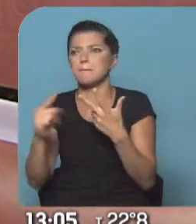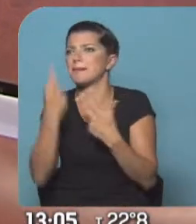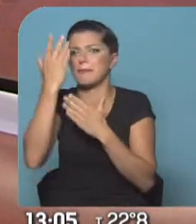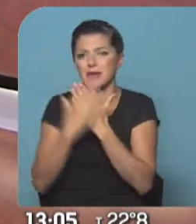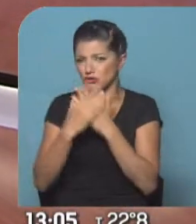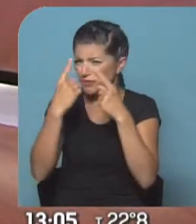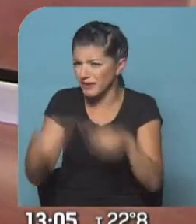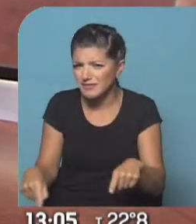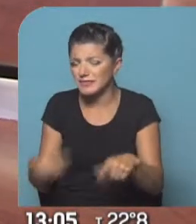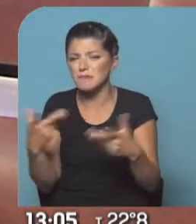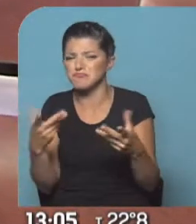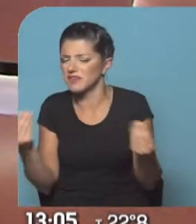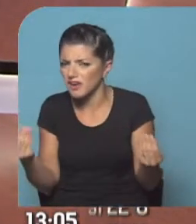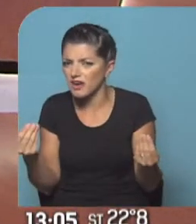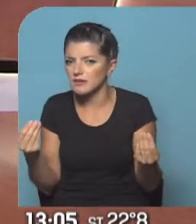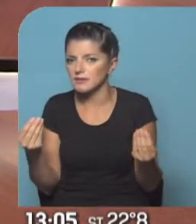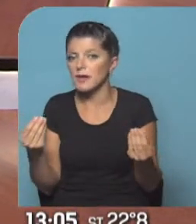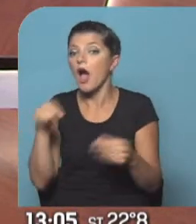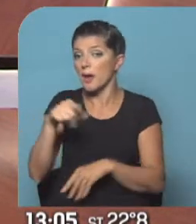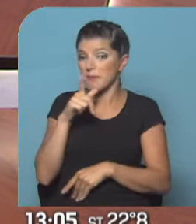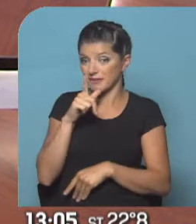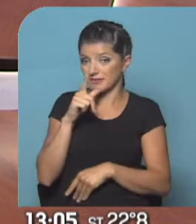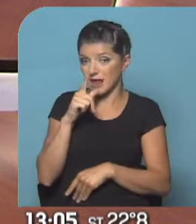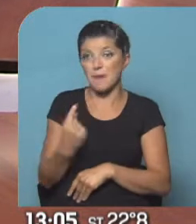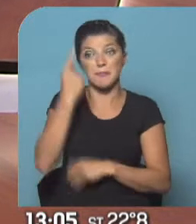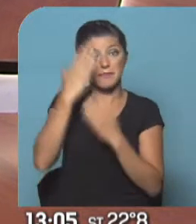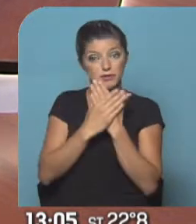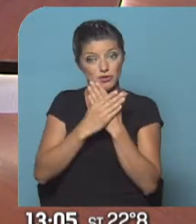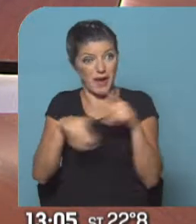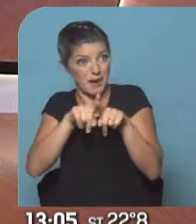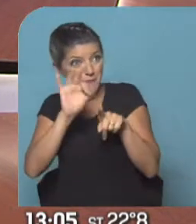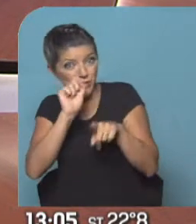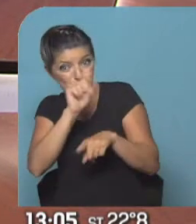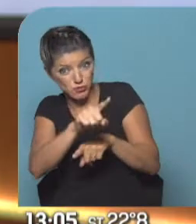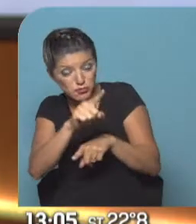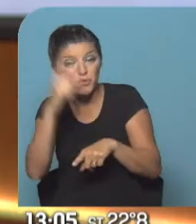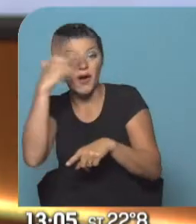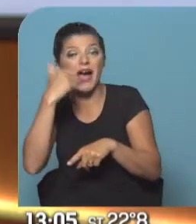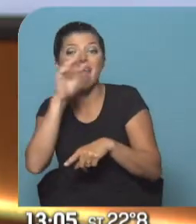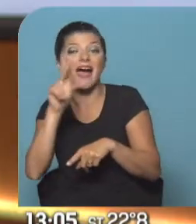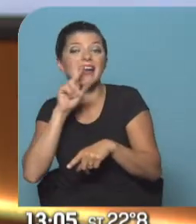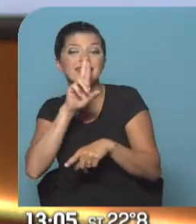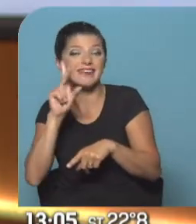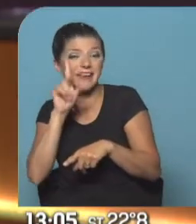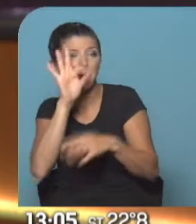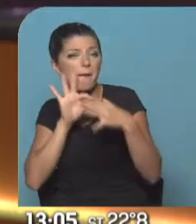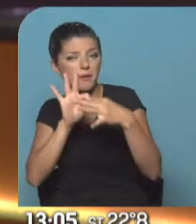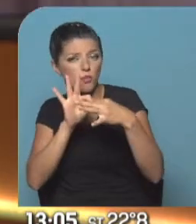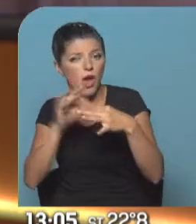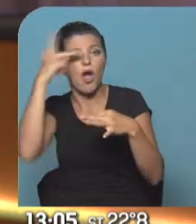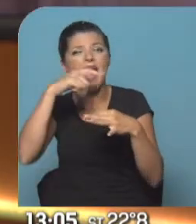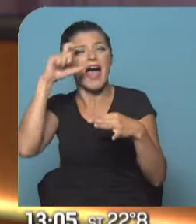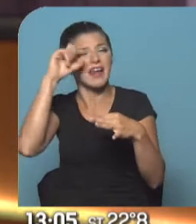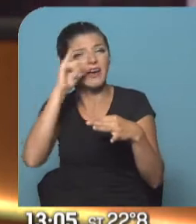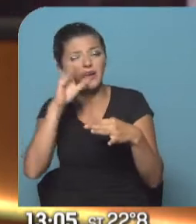ministro. Ahora parece que el primer ministro también puede ser el hermano de Hariri, alguien un poquitito más fuerte con el Hezbollah. Ahora, presionar más al Hezbollah